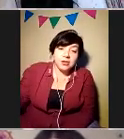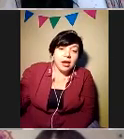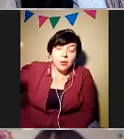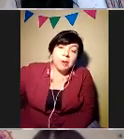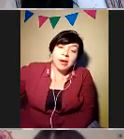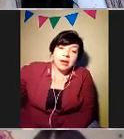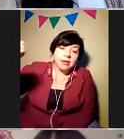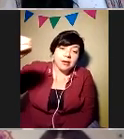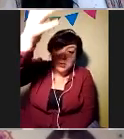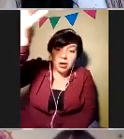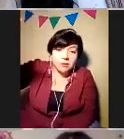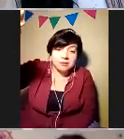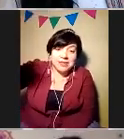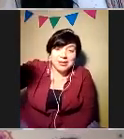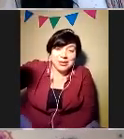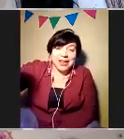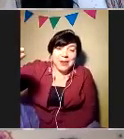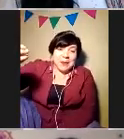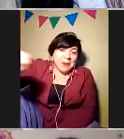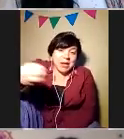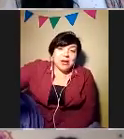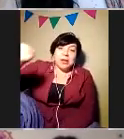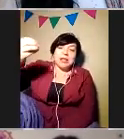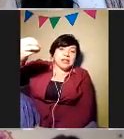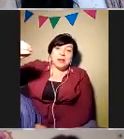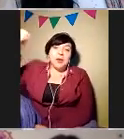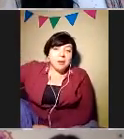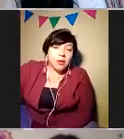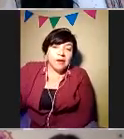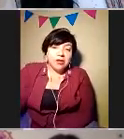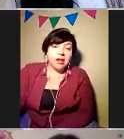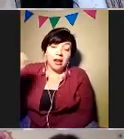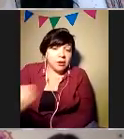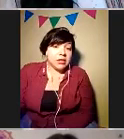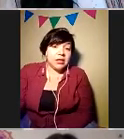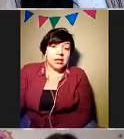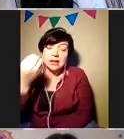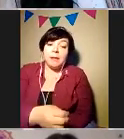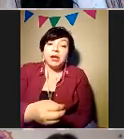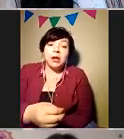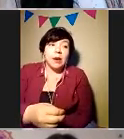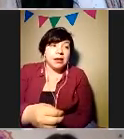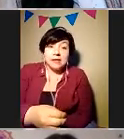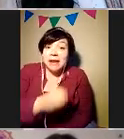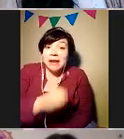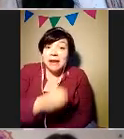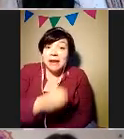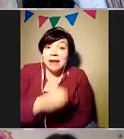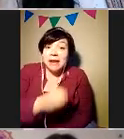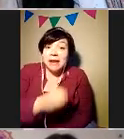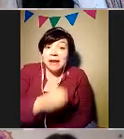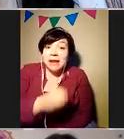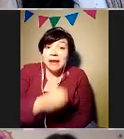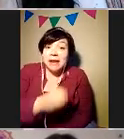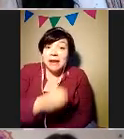polos estratégicos de la moda y Estados Unidos. Entonces, claro, si una tendencia está muy de moda en Nueva York, la influencer chilena se la va a poner igual y se va a